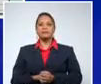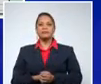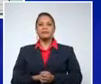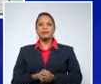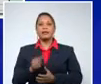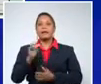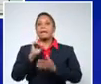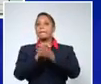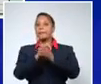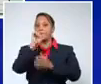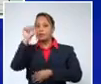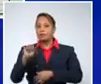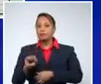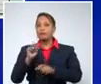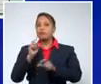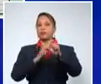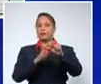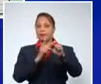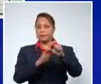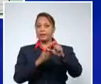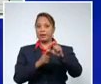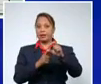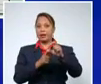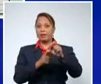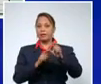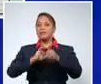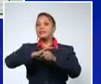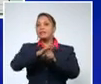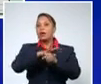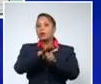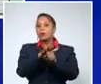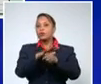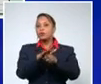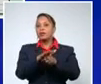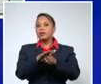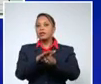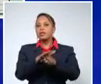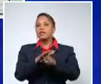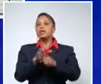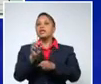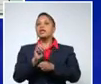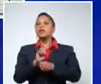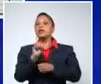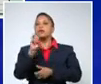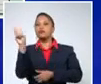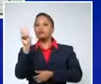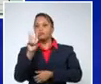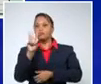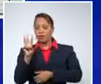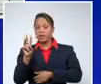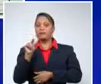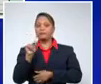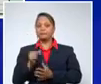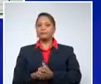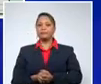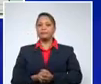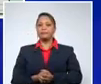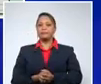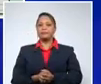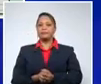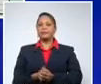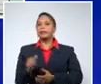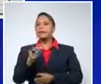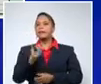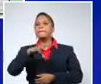del Sur, Quibicán, San José de las Lajas y Huine. Pinar, con